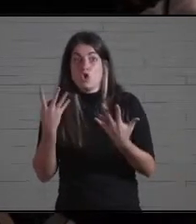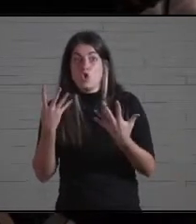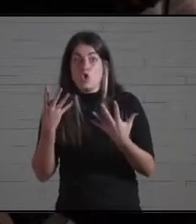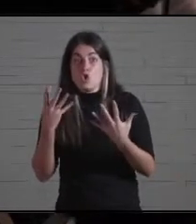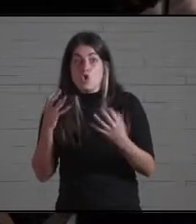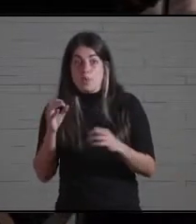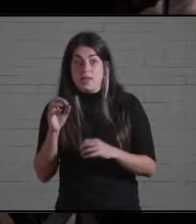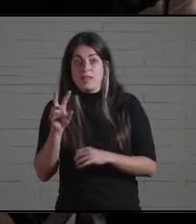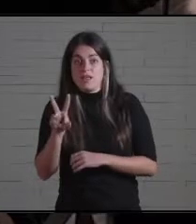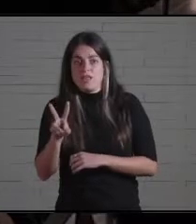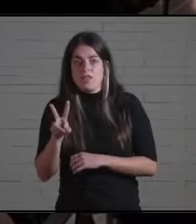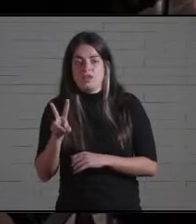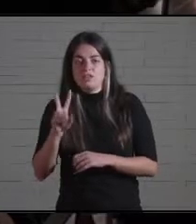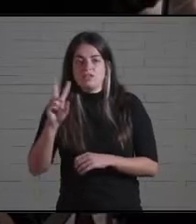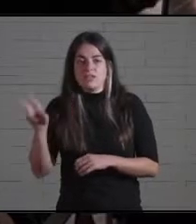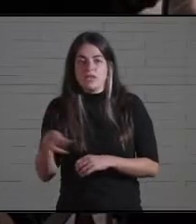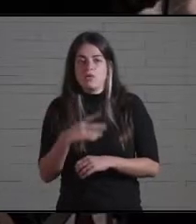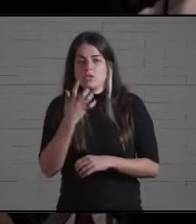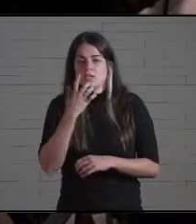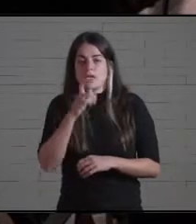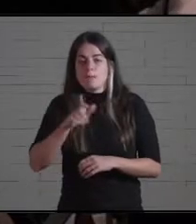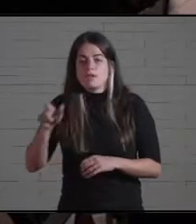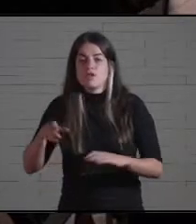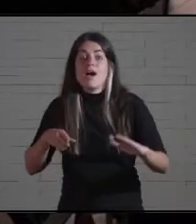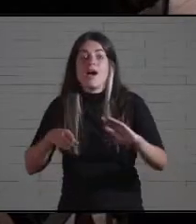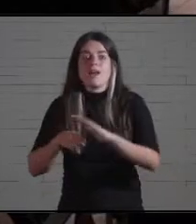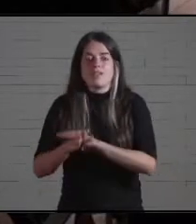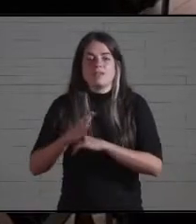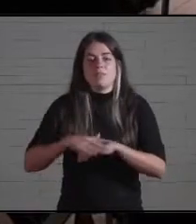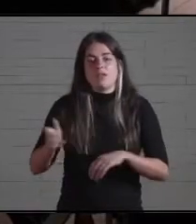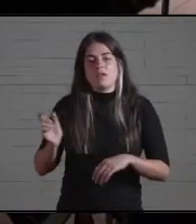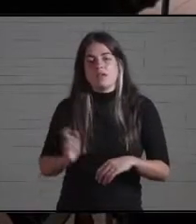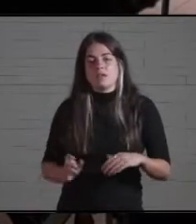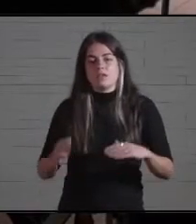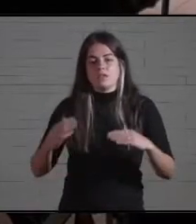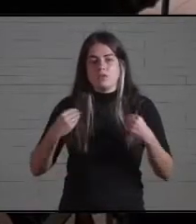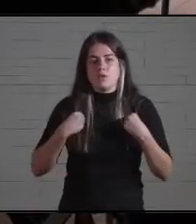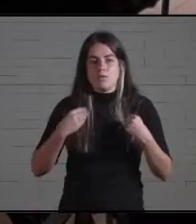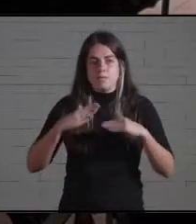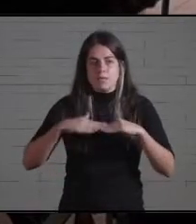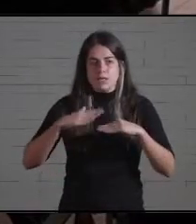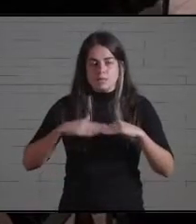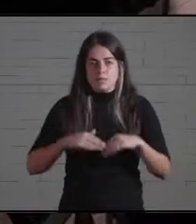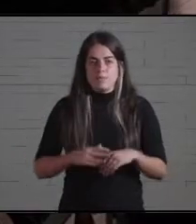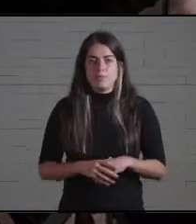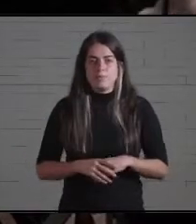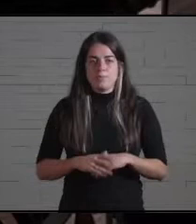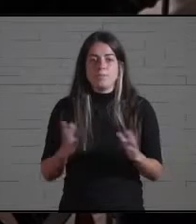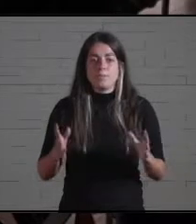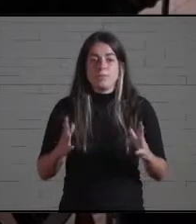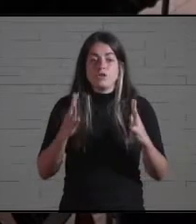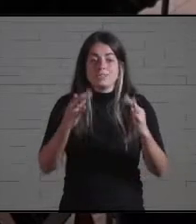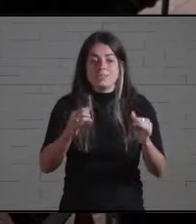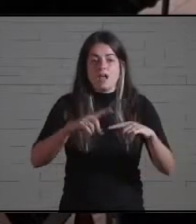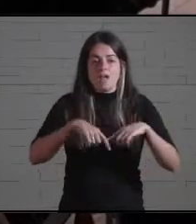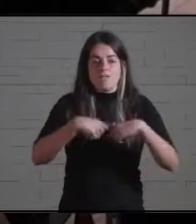1.692 euros de aquellas personas que acceden al ingreso mínimo vital, pero está llegando a menos familias.